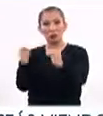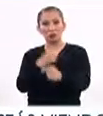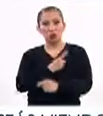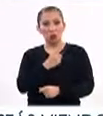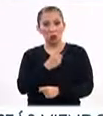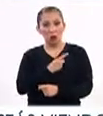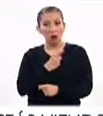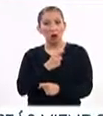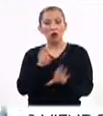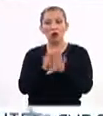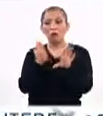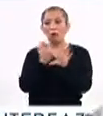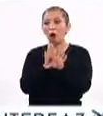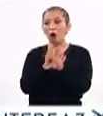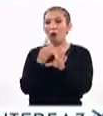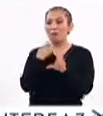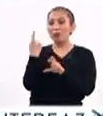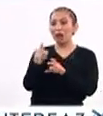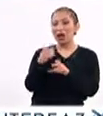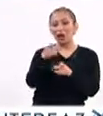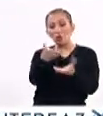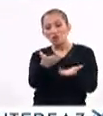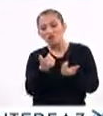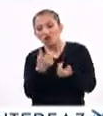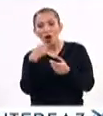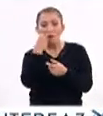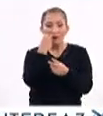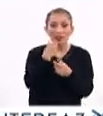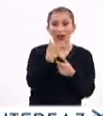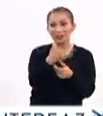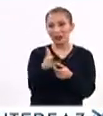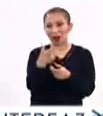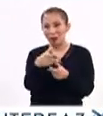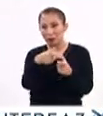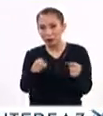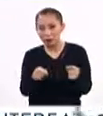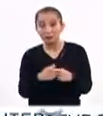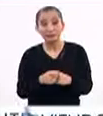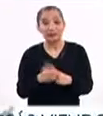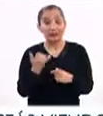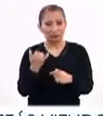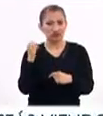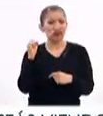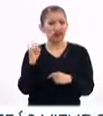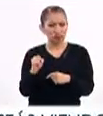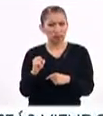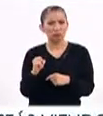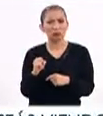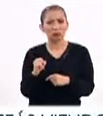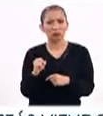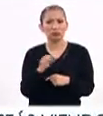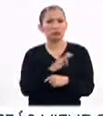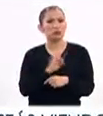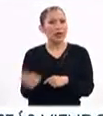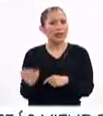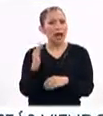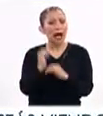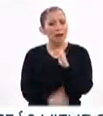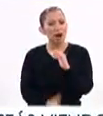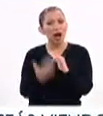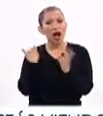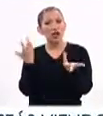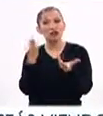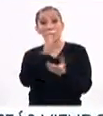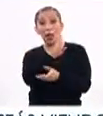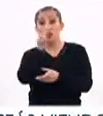solo. Puedes como ordenar su comida en restaurante japonesa. Y si puedes terminar